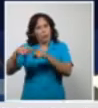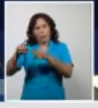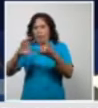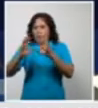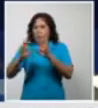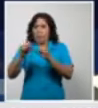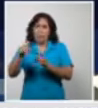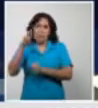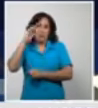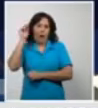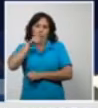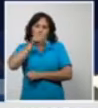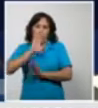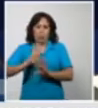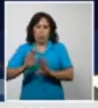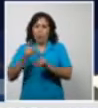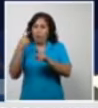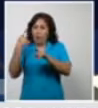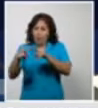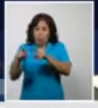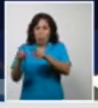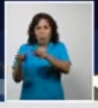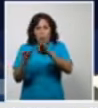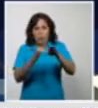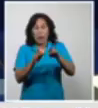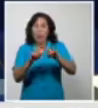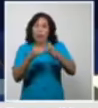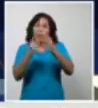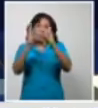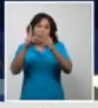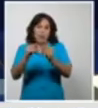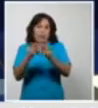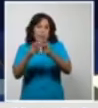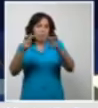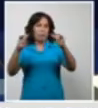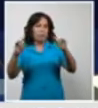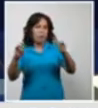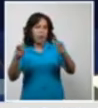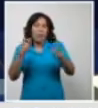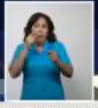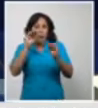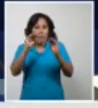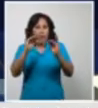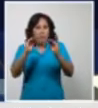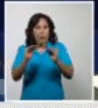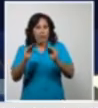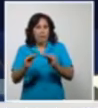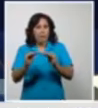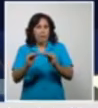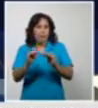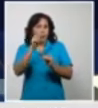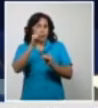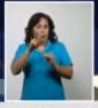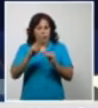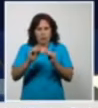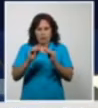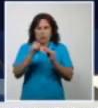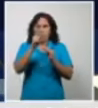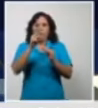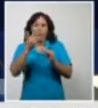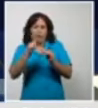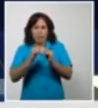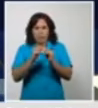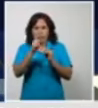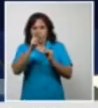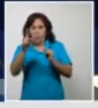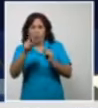en el Cotorro, pero que son cifras que las de junio vamos bajando, ¿no? Y realmente eso no quiere decir en